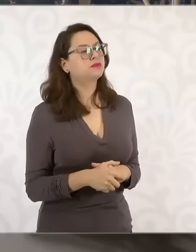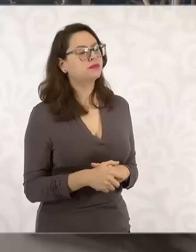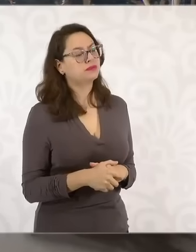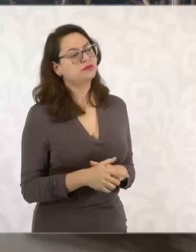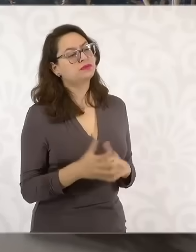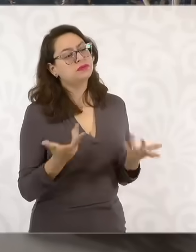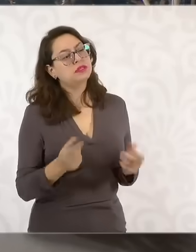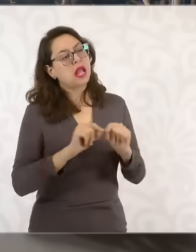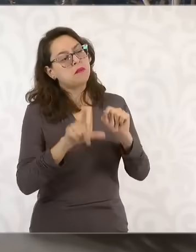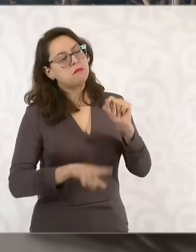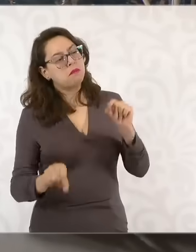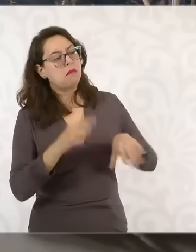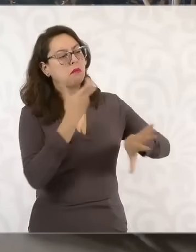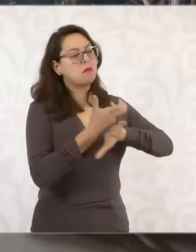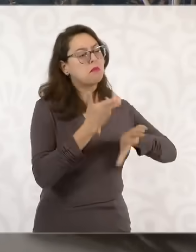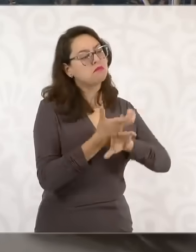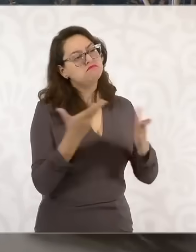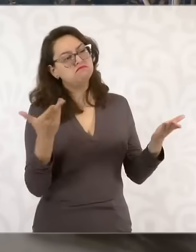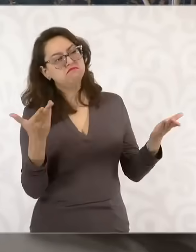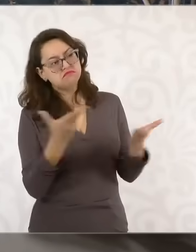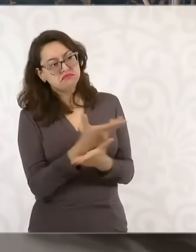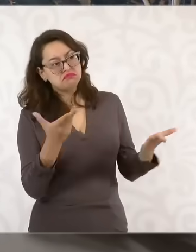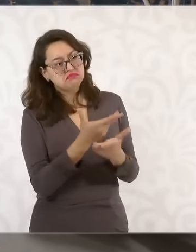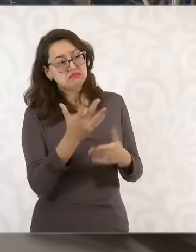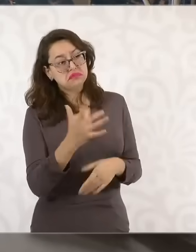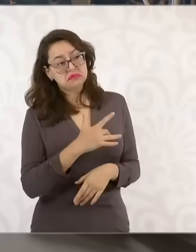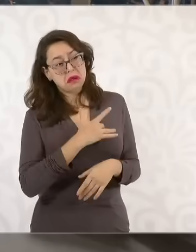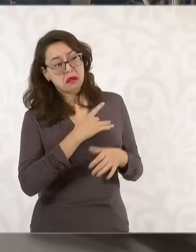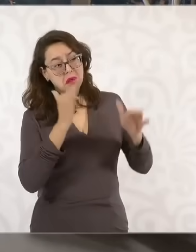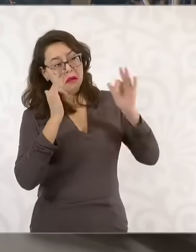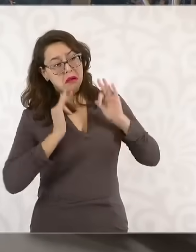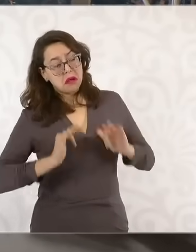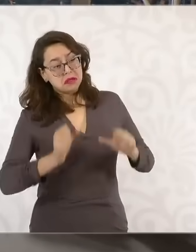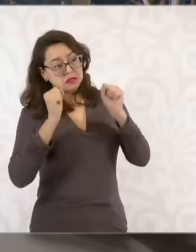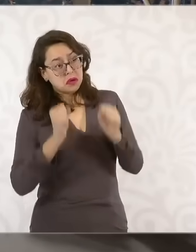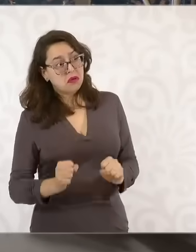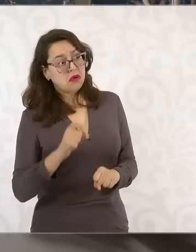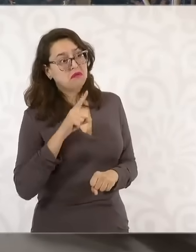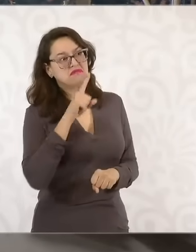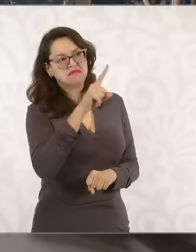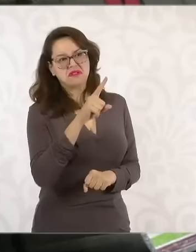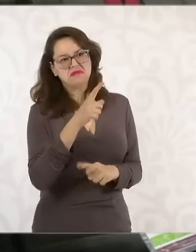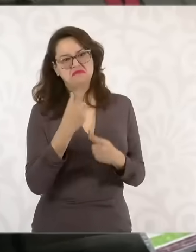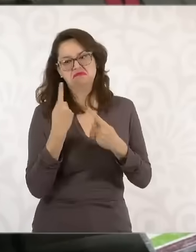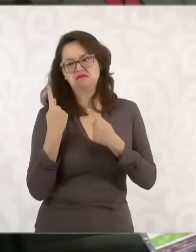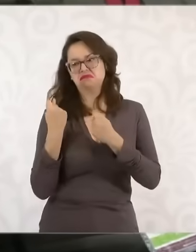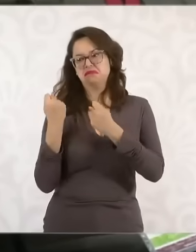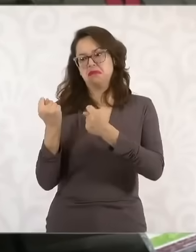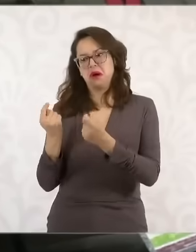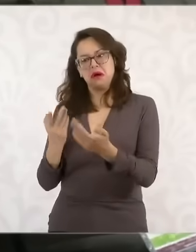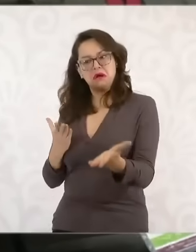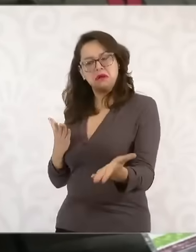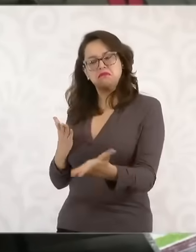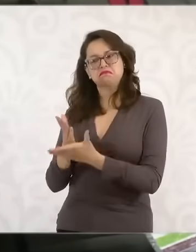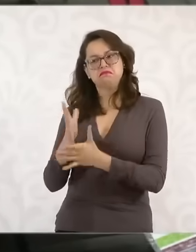tiene entre México y Estados Unidos, ¿es garantía para que Estados Unidos no intervenga en México bajo